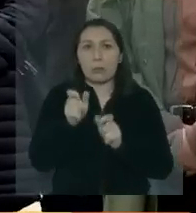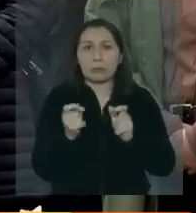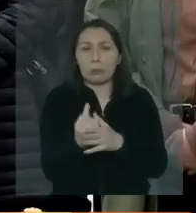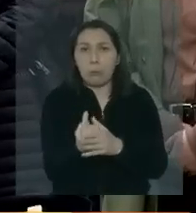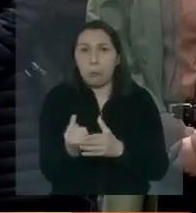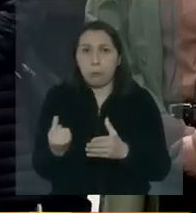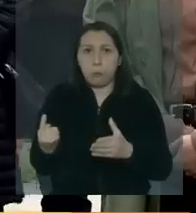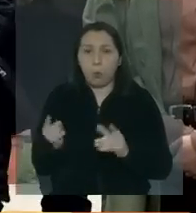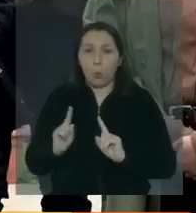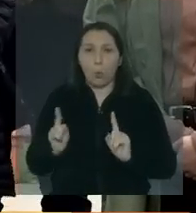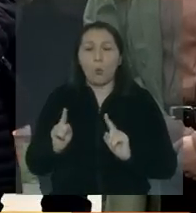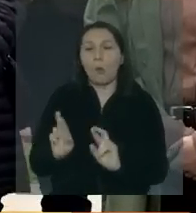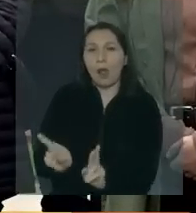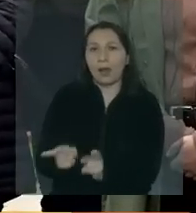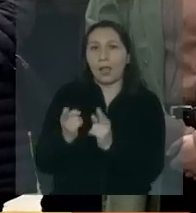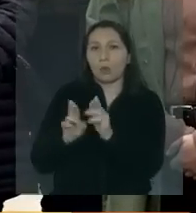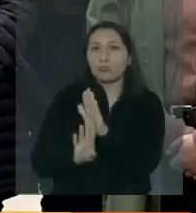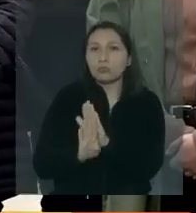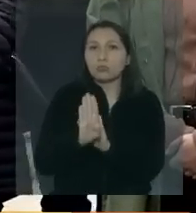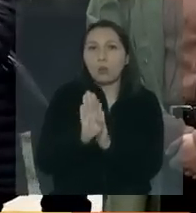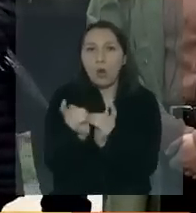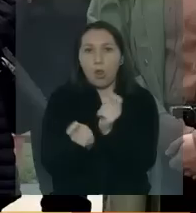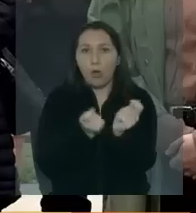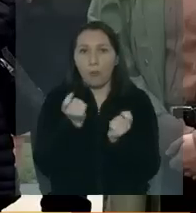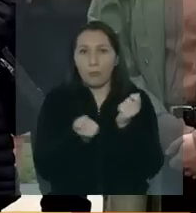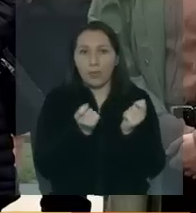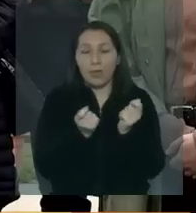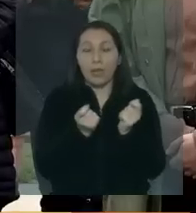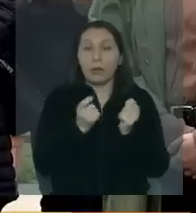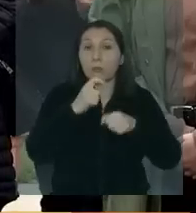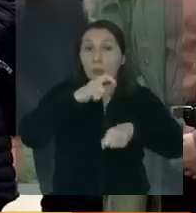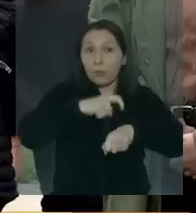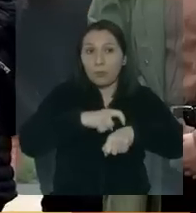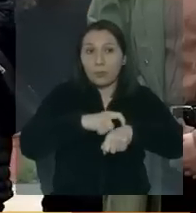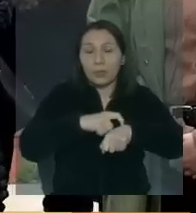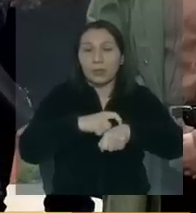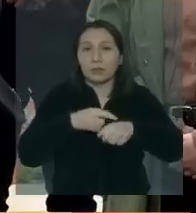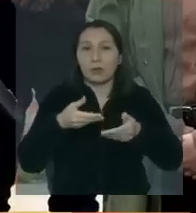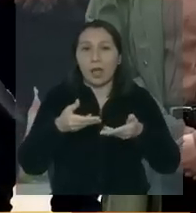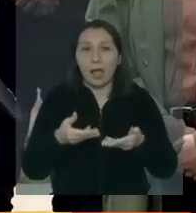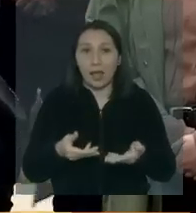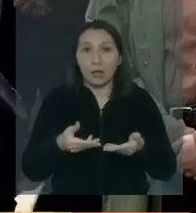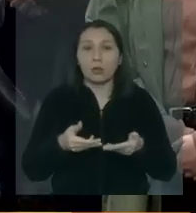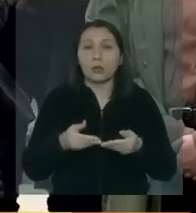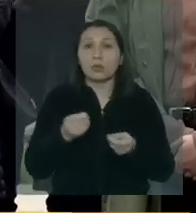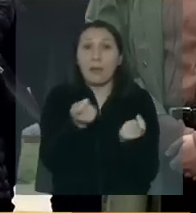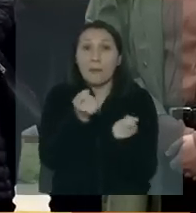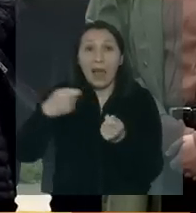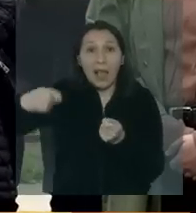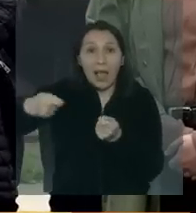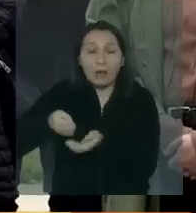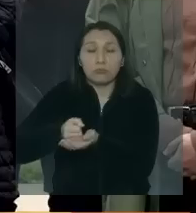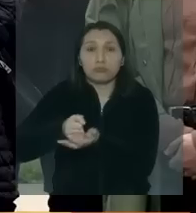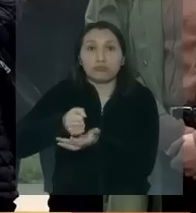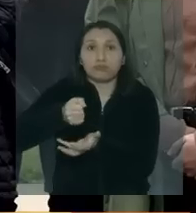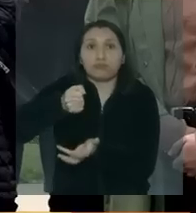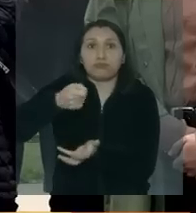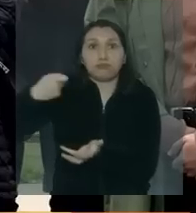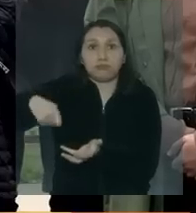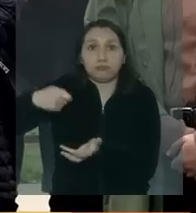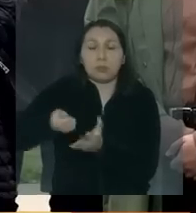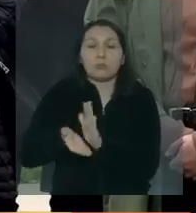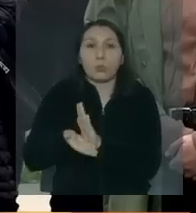atrás en la recuperación de nuestra economía, y en momentos en los cuales, es cierto, la inflación ha